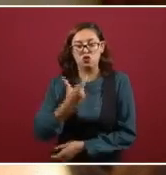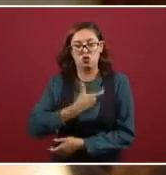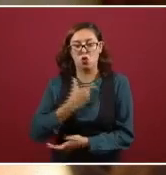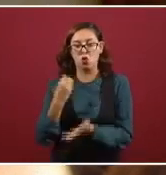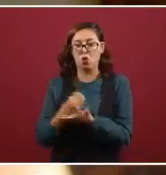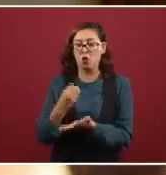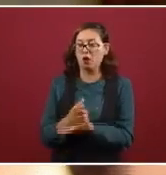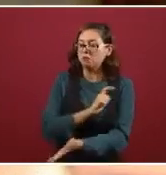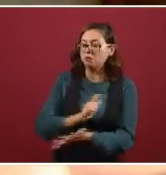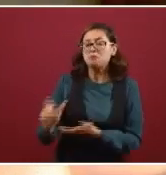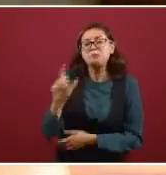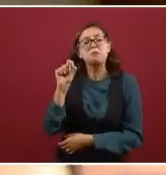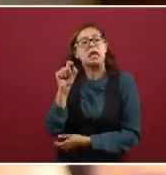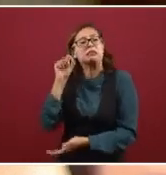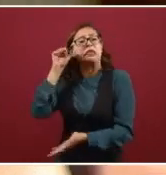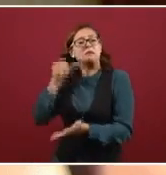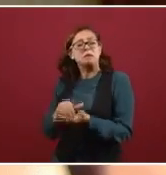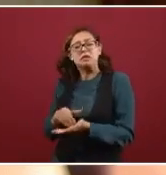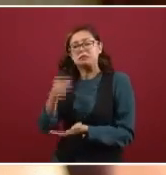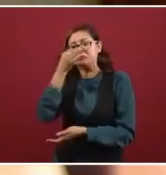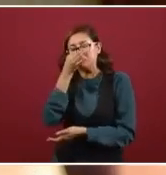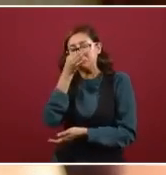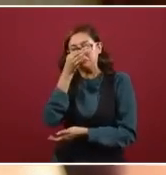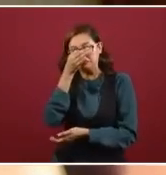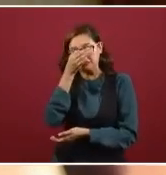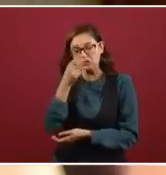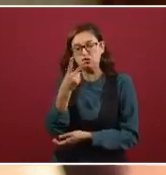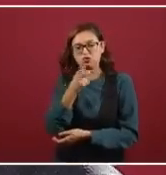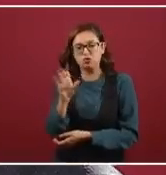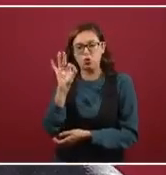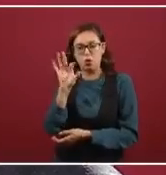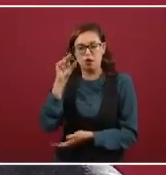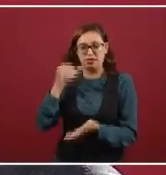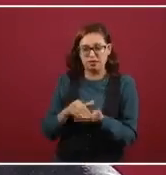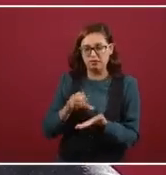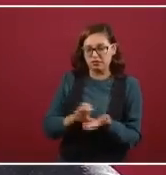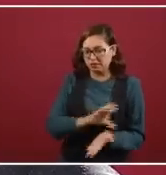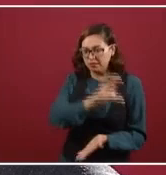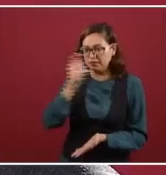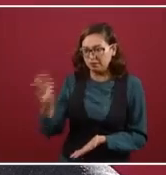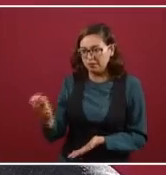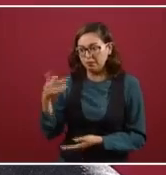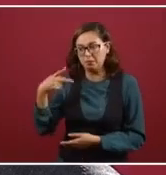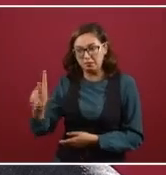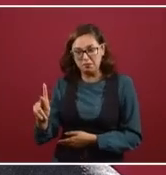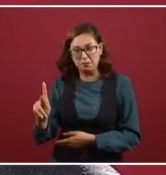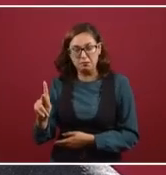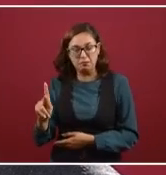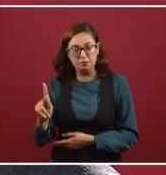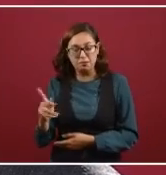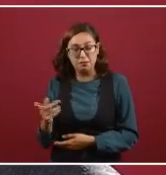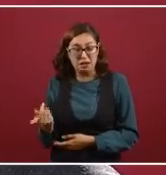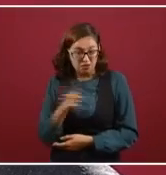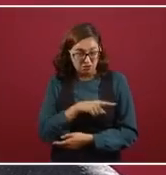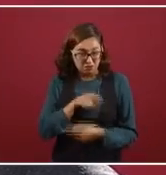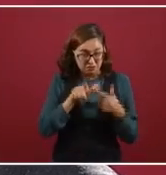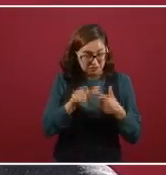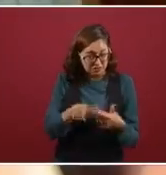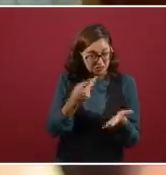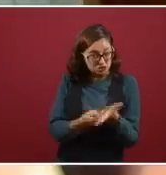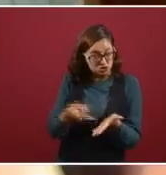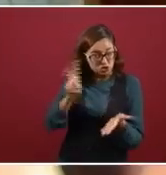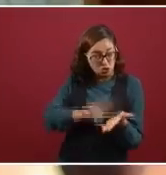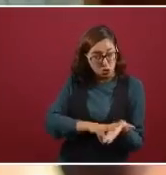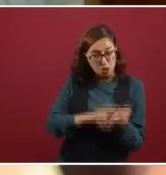beca de 20 mil pesos. Si le da los 240 mil, va a tener eso, pero va a seguir recibiendo sus 20 mil de FODEPAR, solamente va a recibir